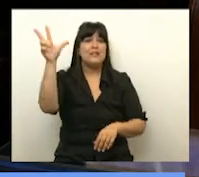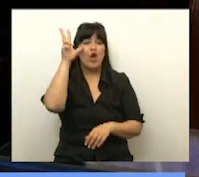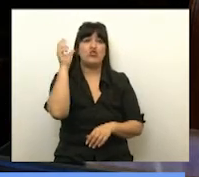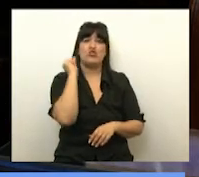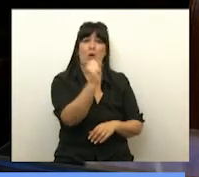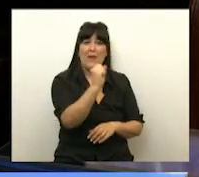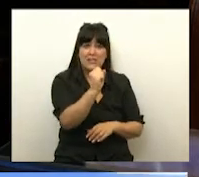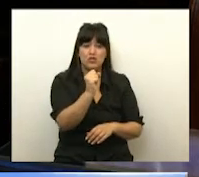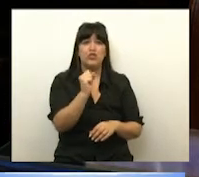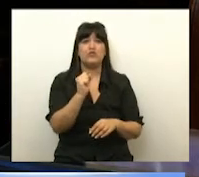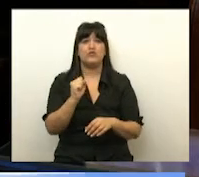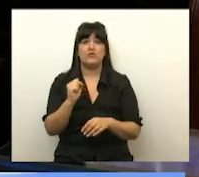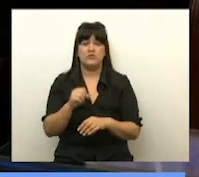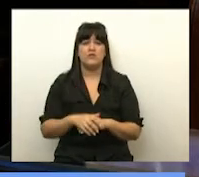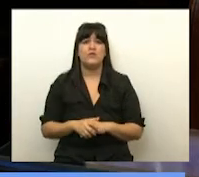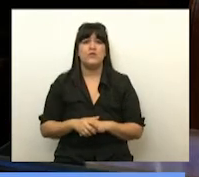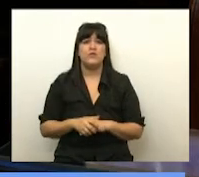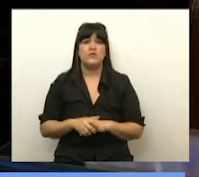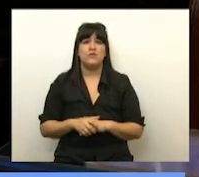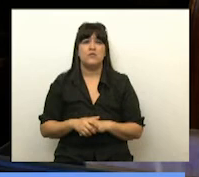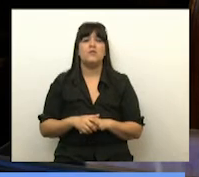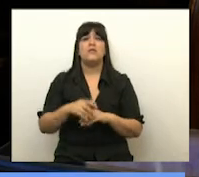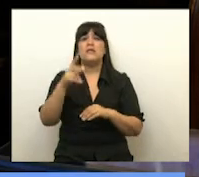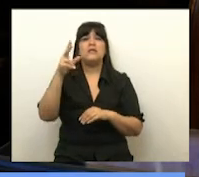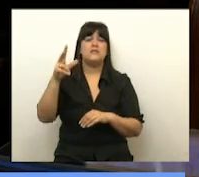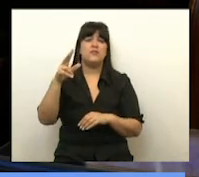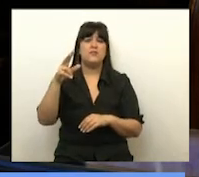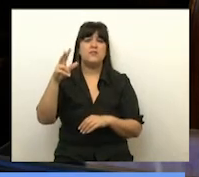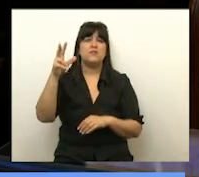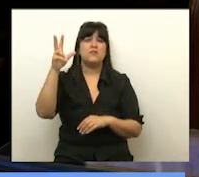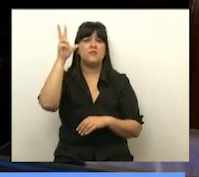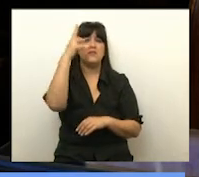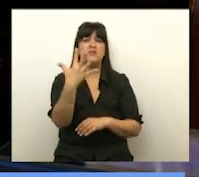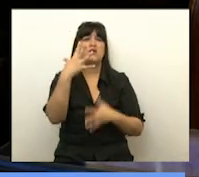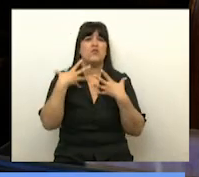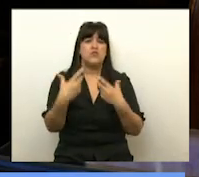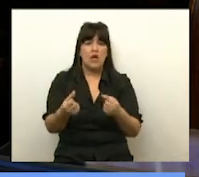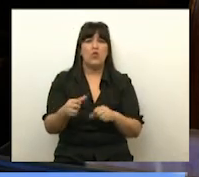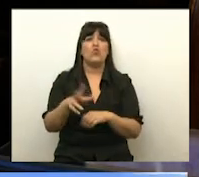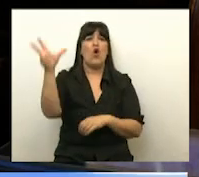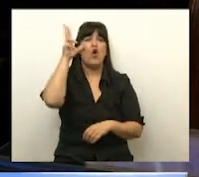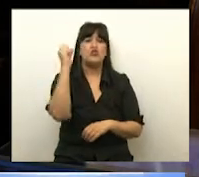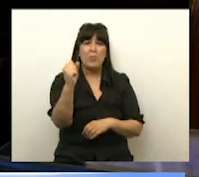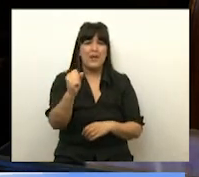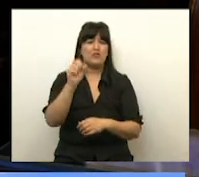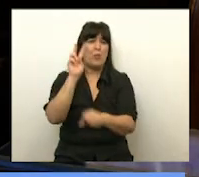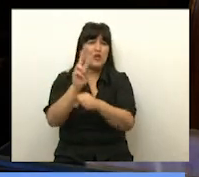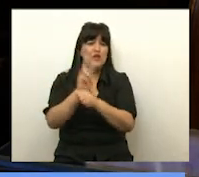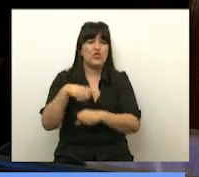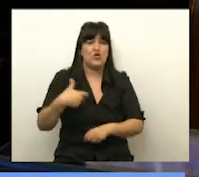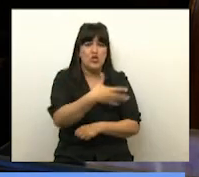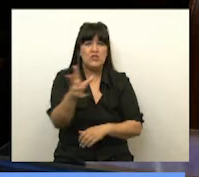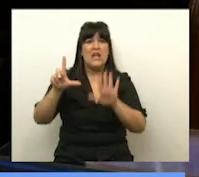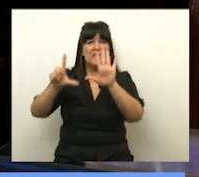de educación, 25 pesos en salud, 11 pesos en protección social, 7 pesos en